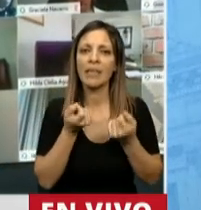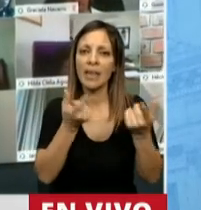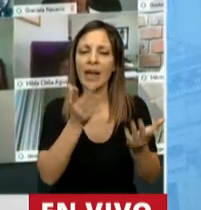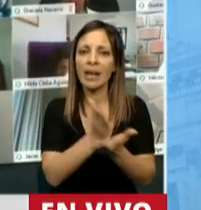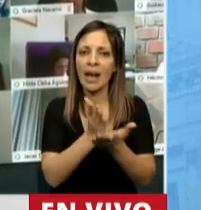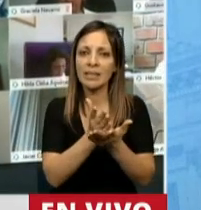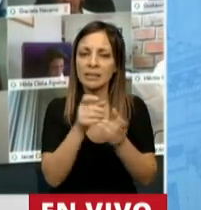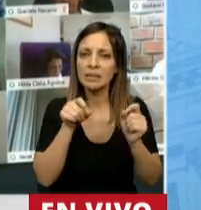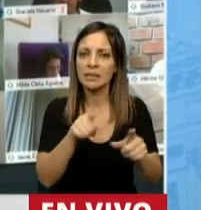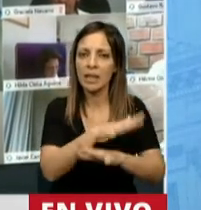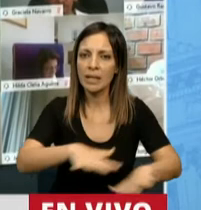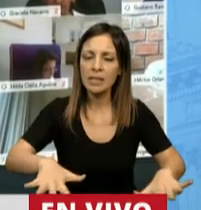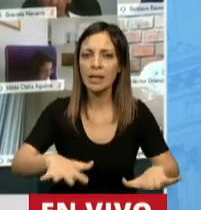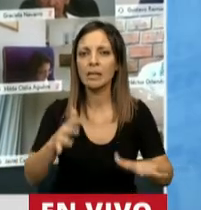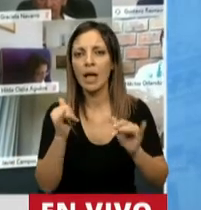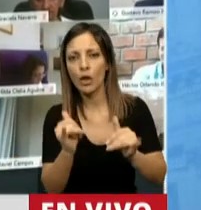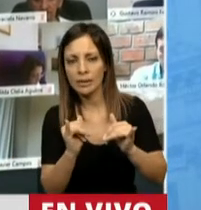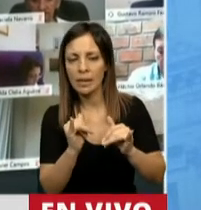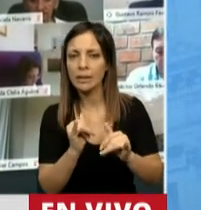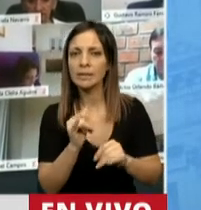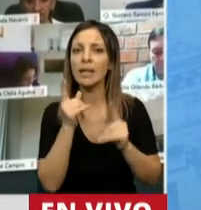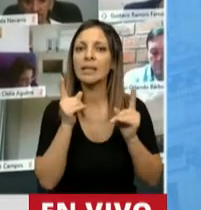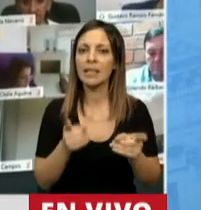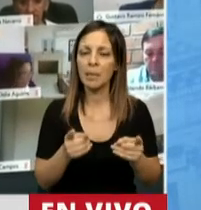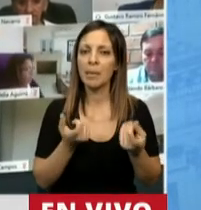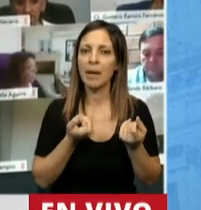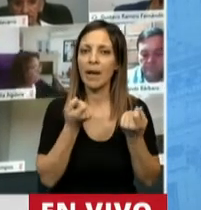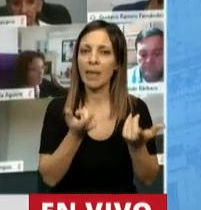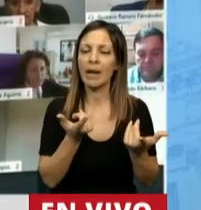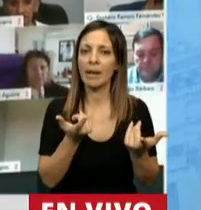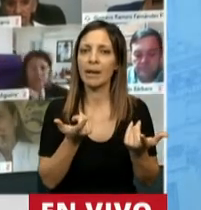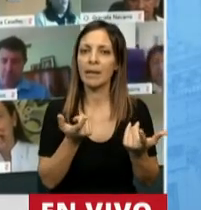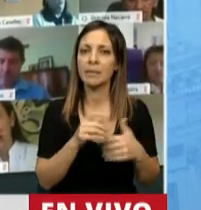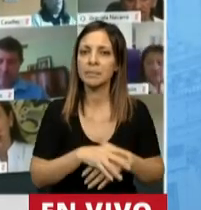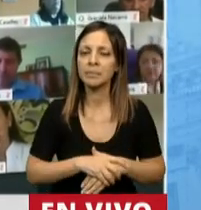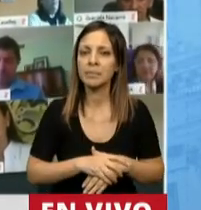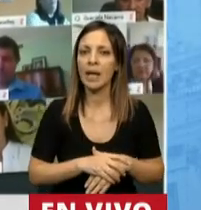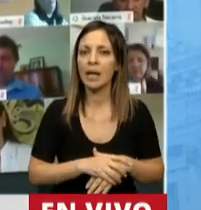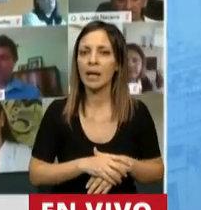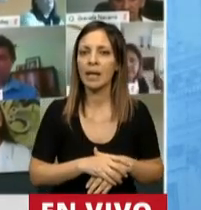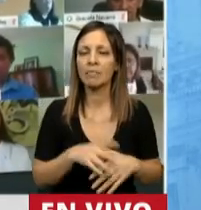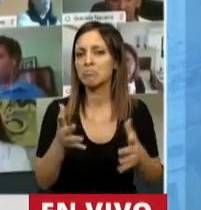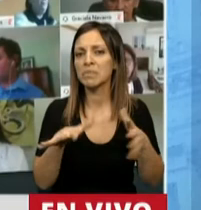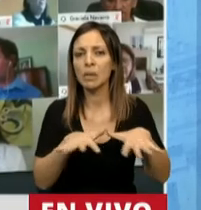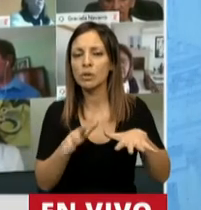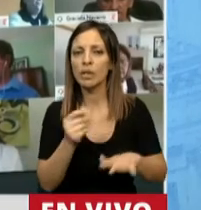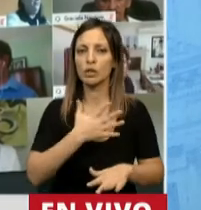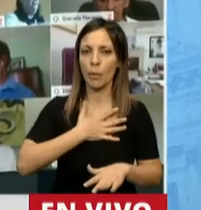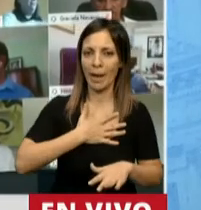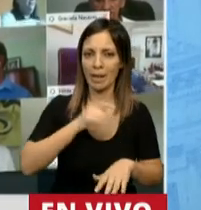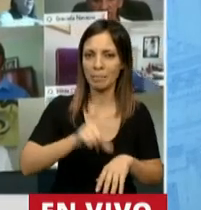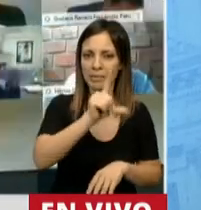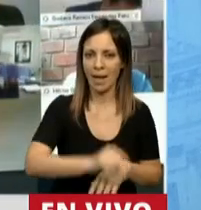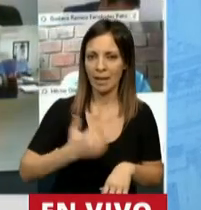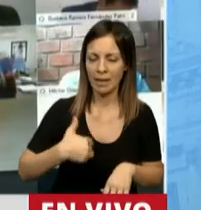niñas niños y adolescentes sino también para ejercer actos de nuestra soberanía y de nuestra